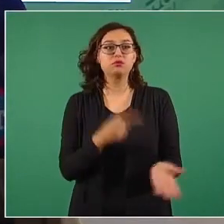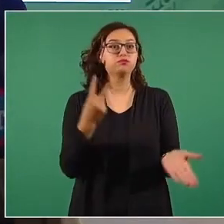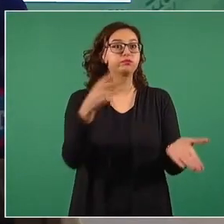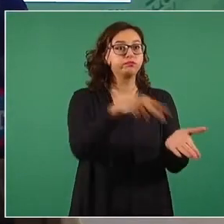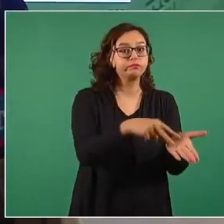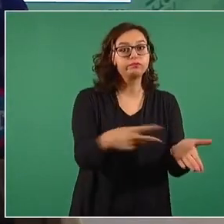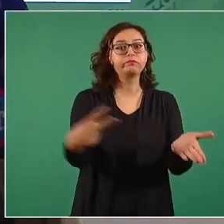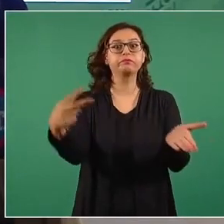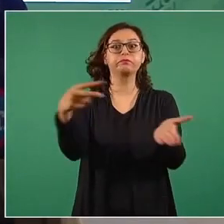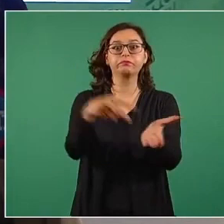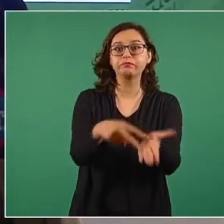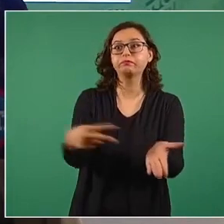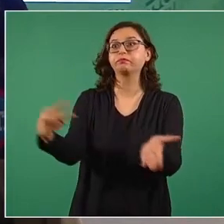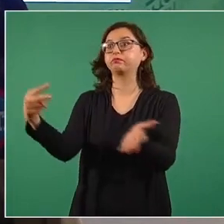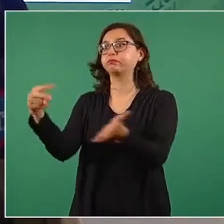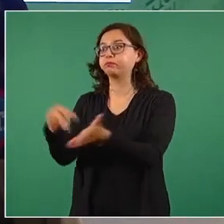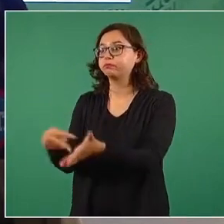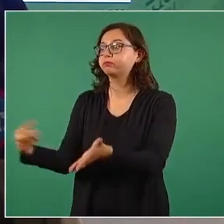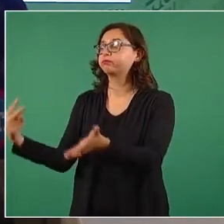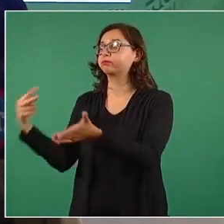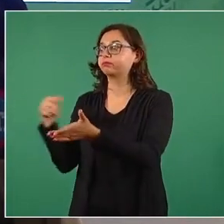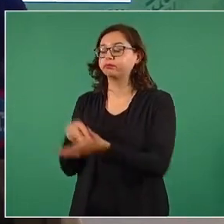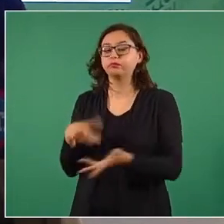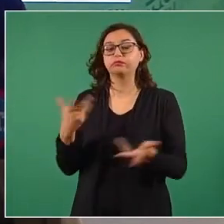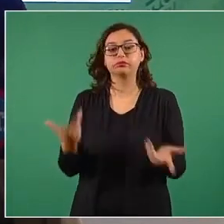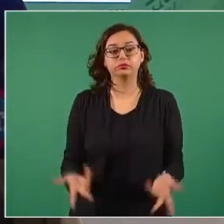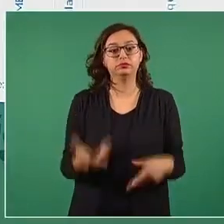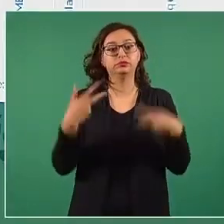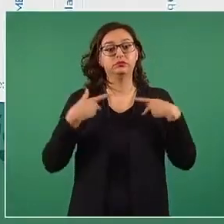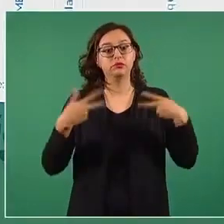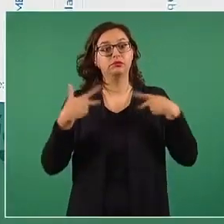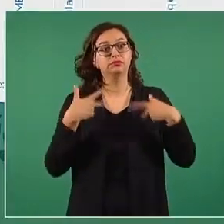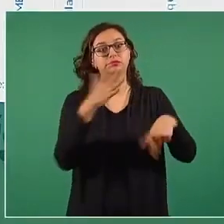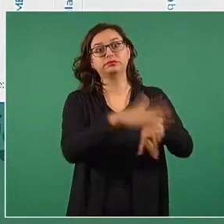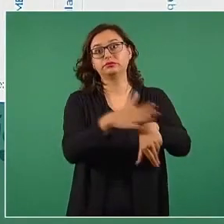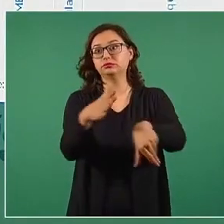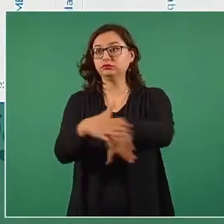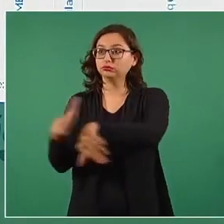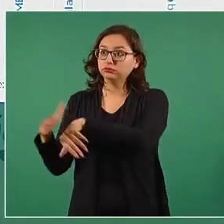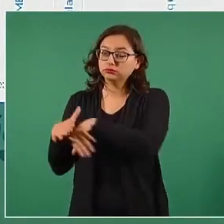como predicadores a las plazas. Bueno,